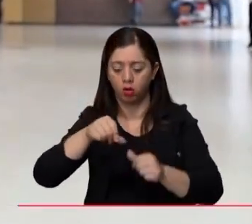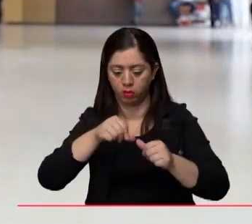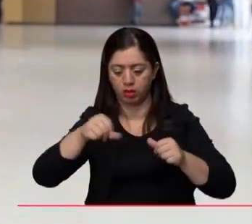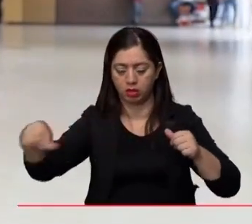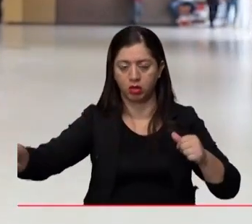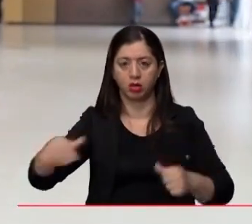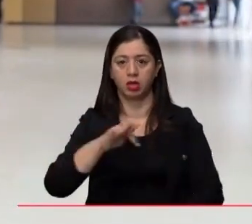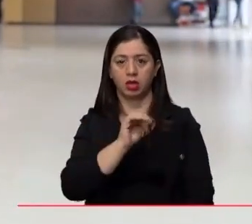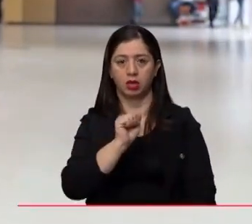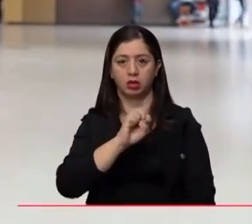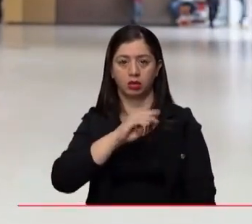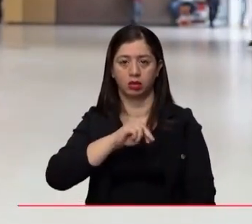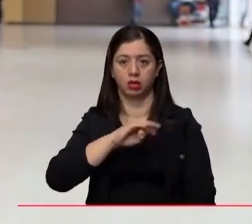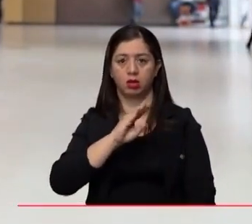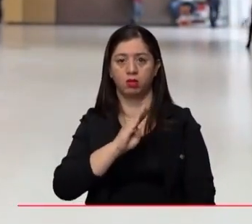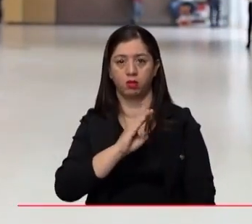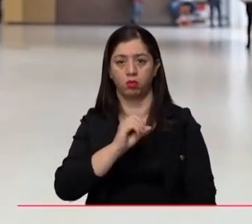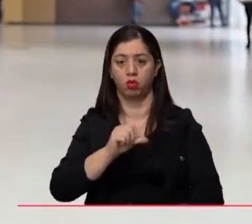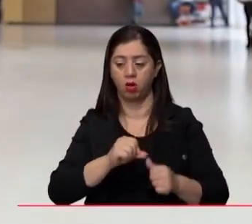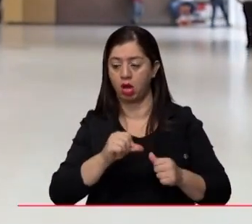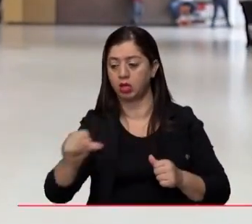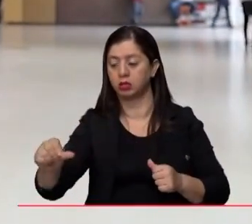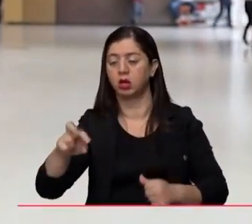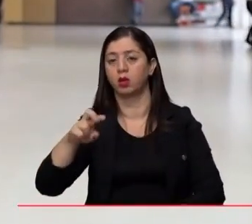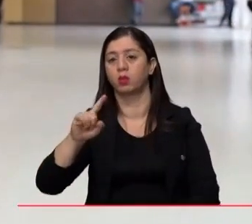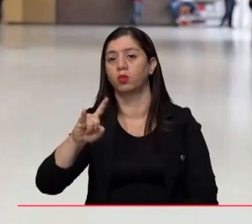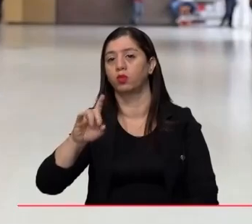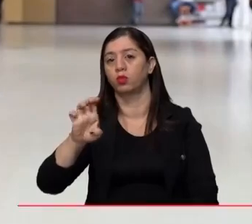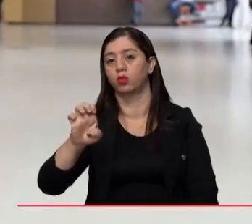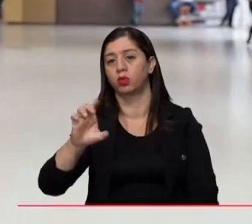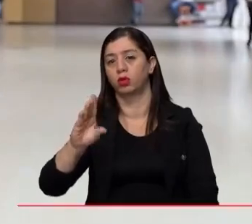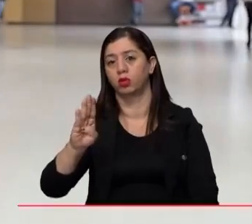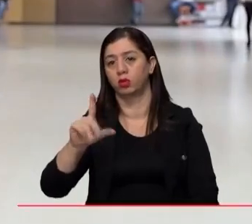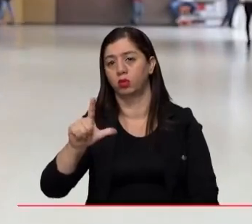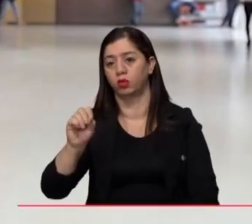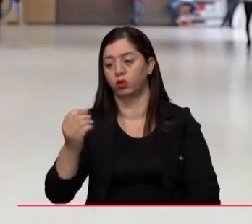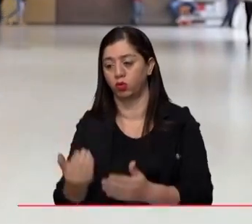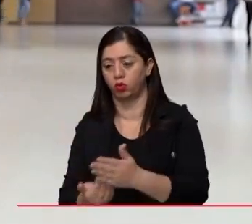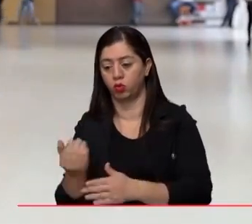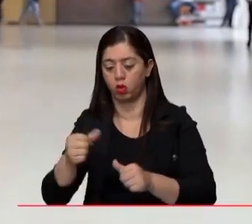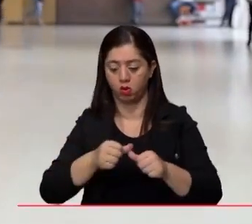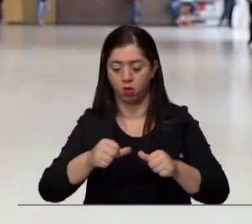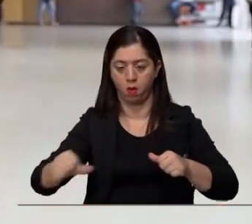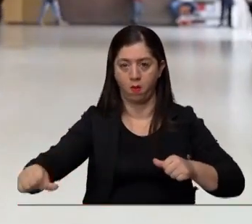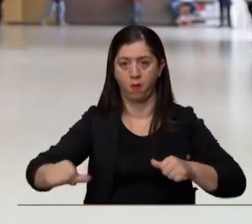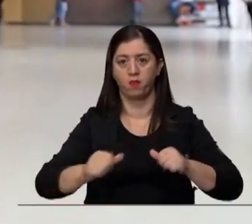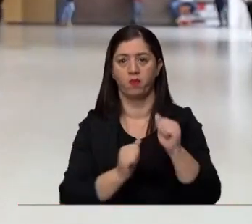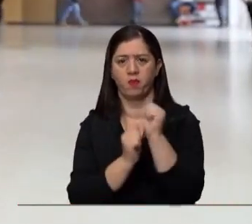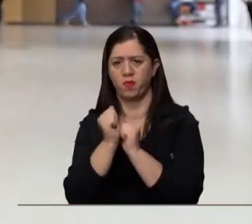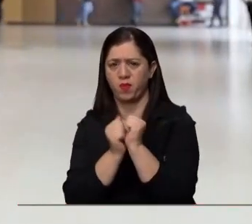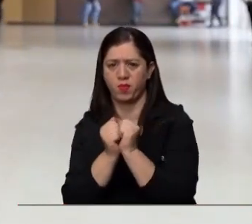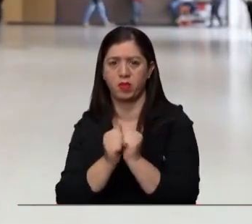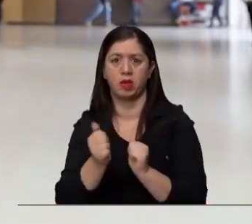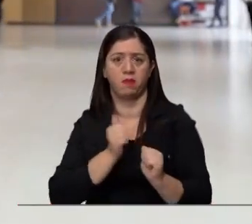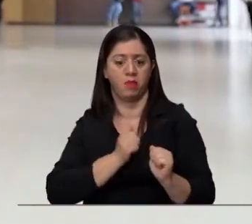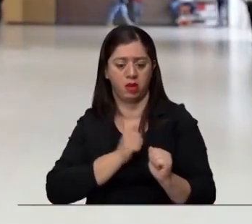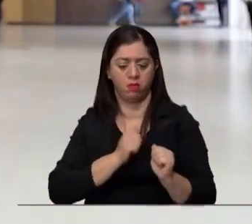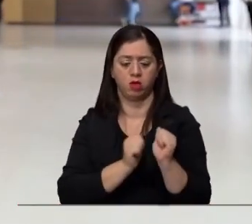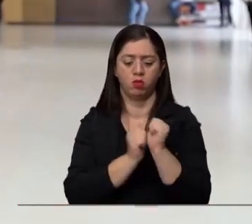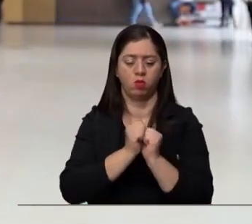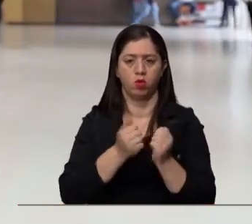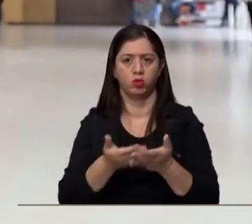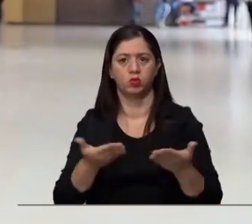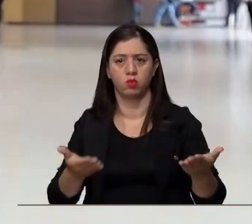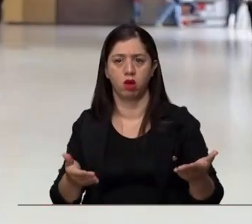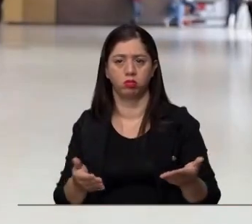Tambo hasta más abajo de Pueblo Nuevo, donde hicimos conformación, compactación, con equipo, con